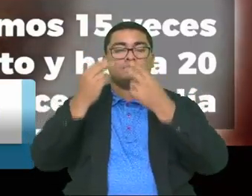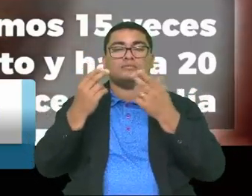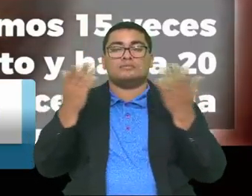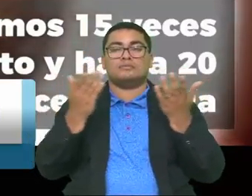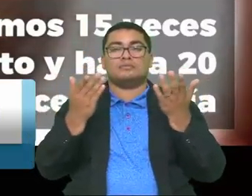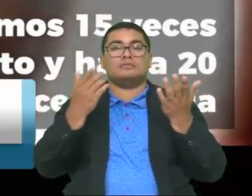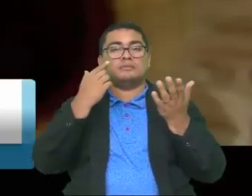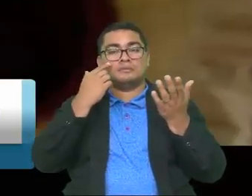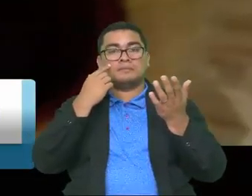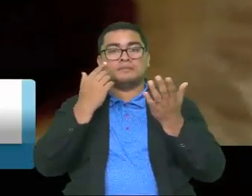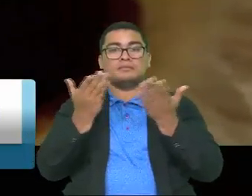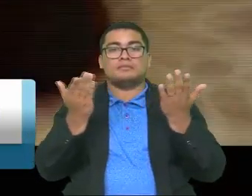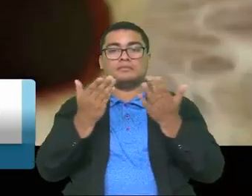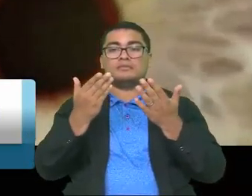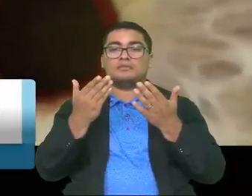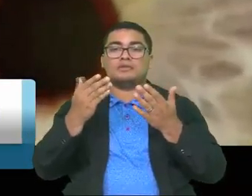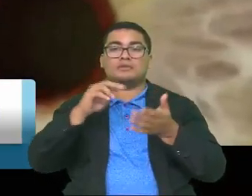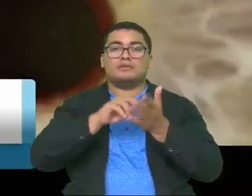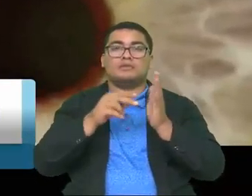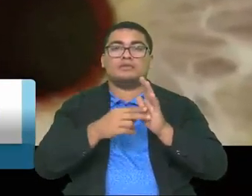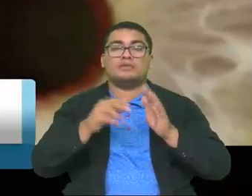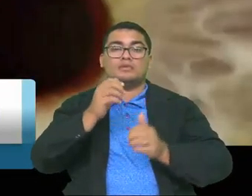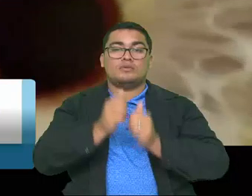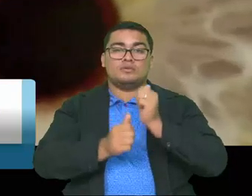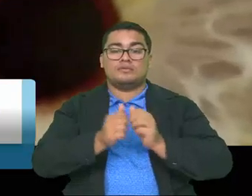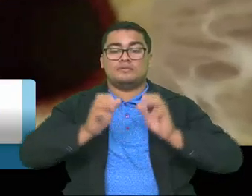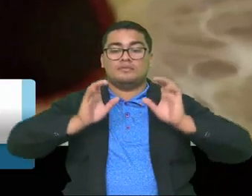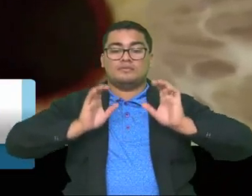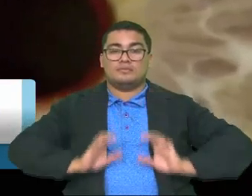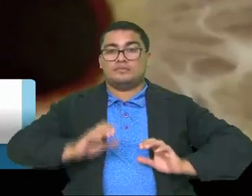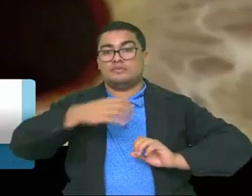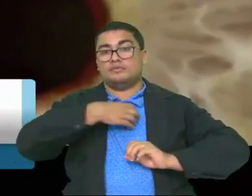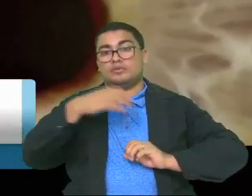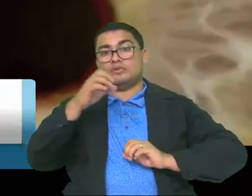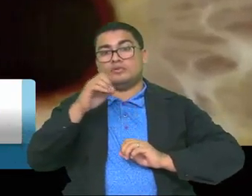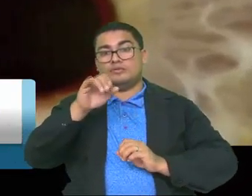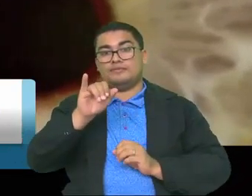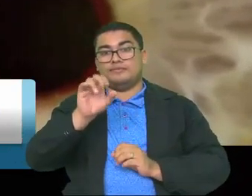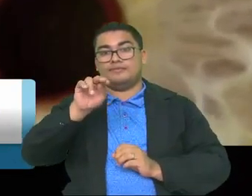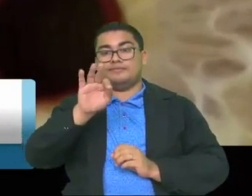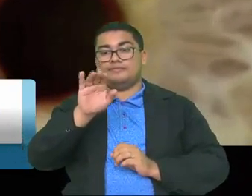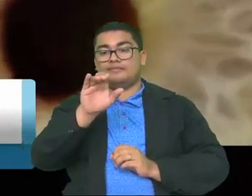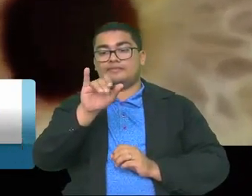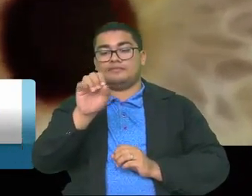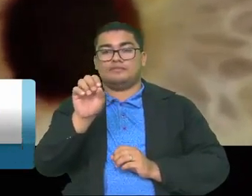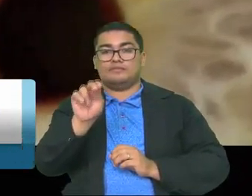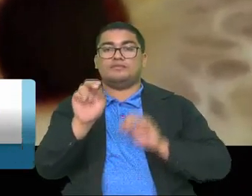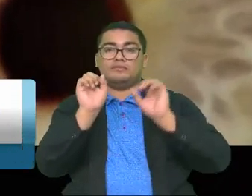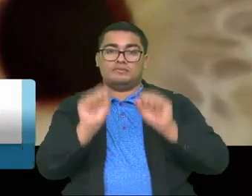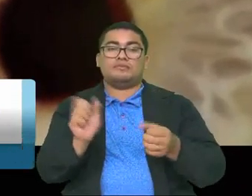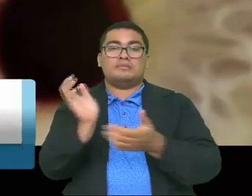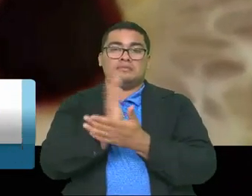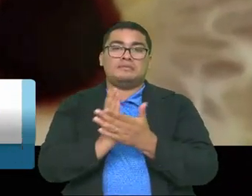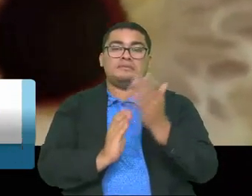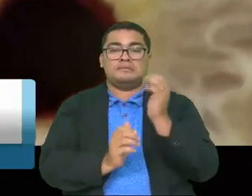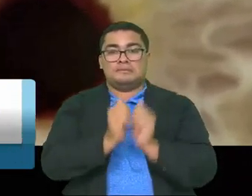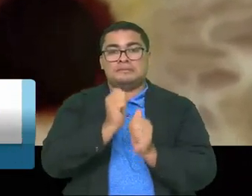provoque lo que es la inflamación del nervio óptico. Y en estos casos nosotros siempre recomendamos también